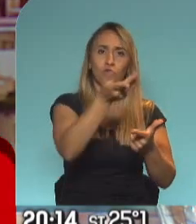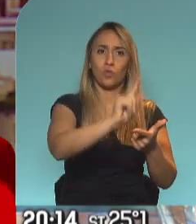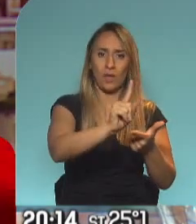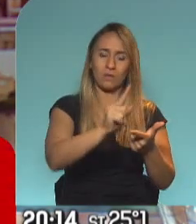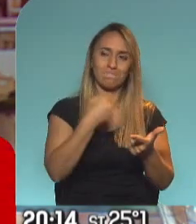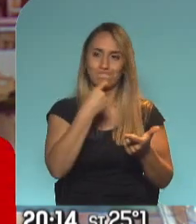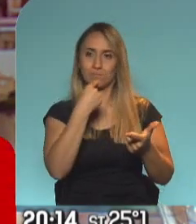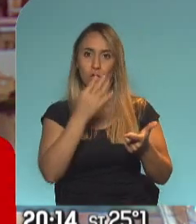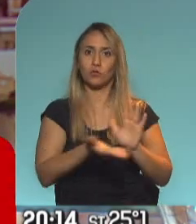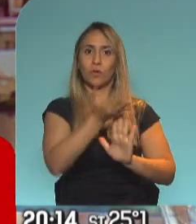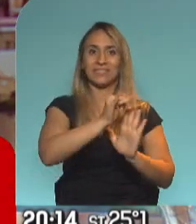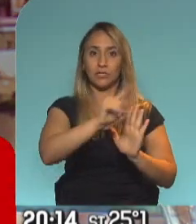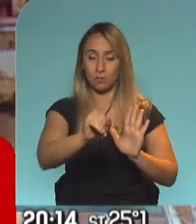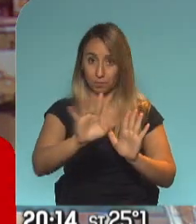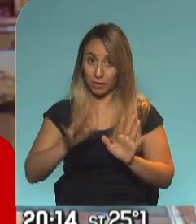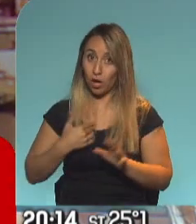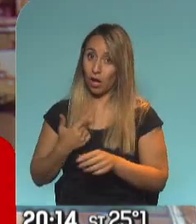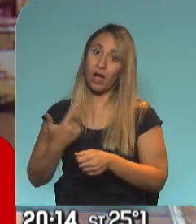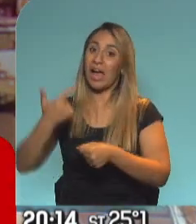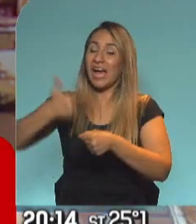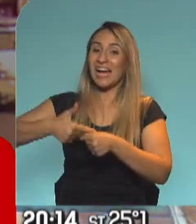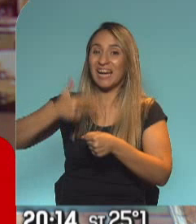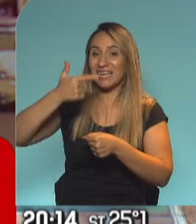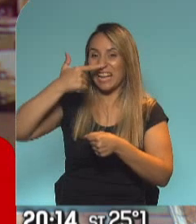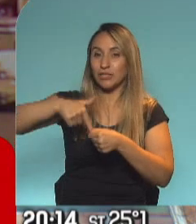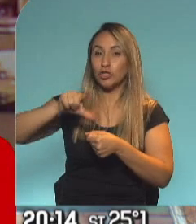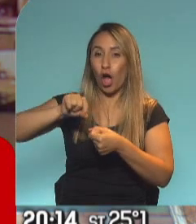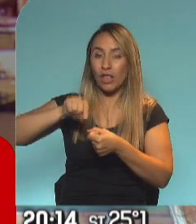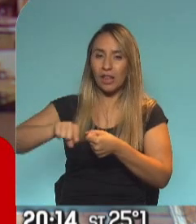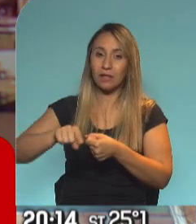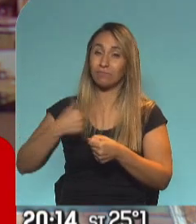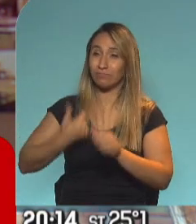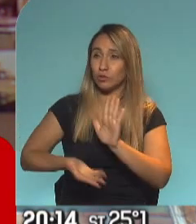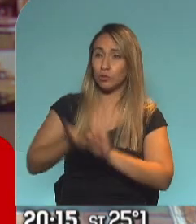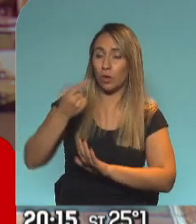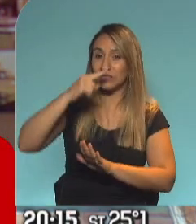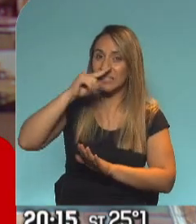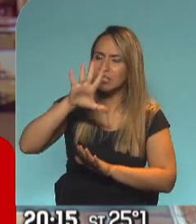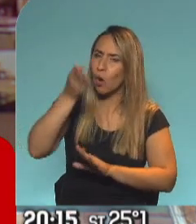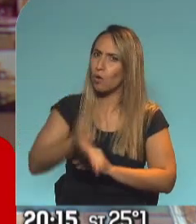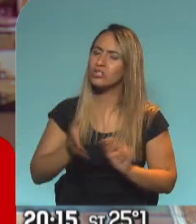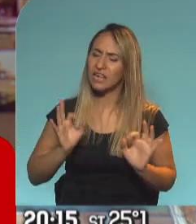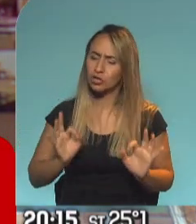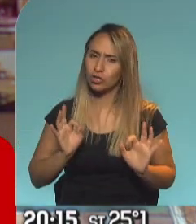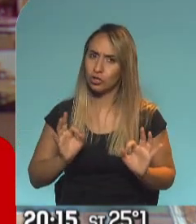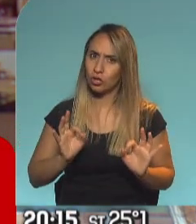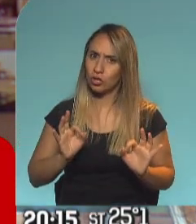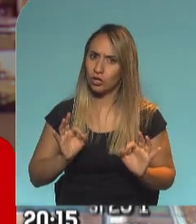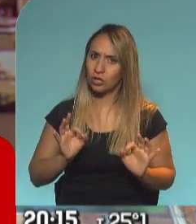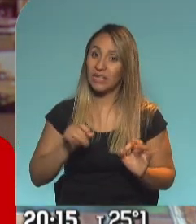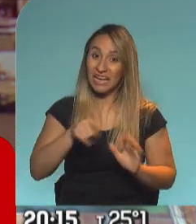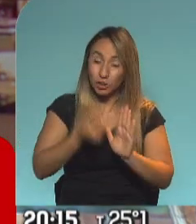subas, pero mi boletita de gasoil, te voy a decir que desde hace un año subió el 75%. Y de